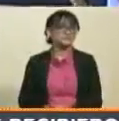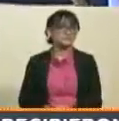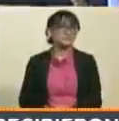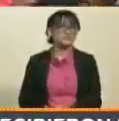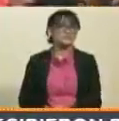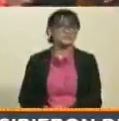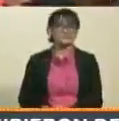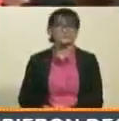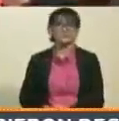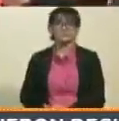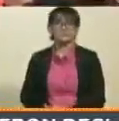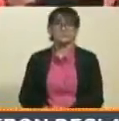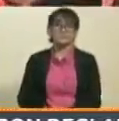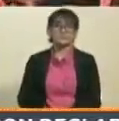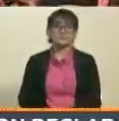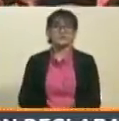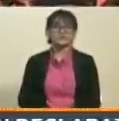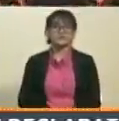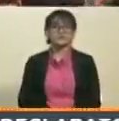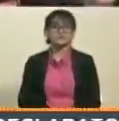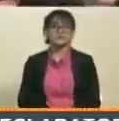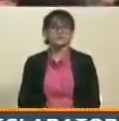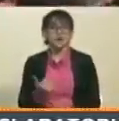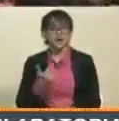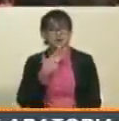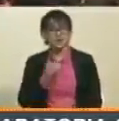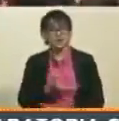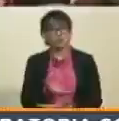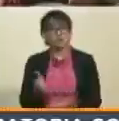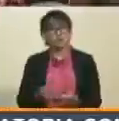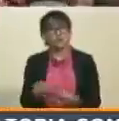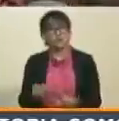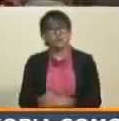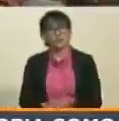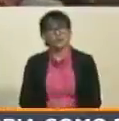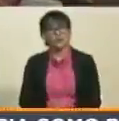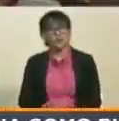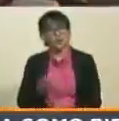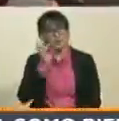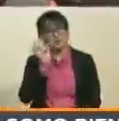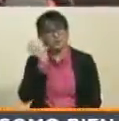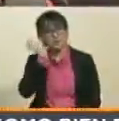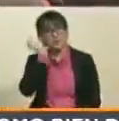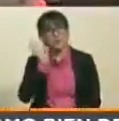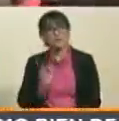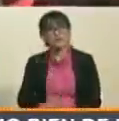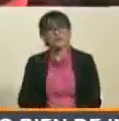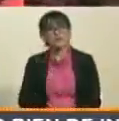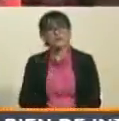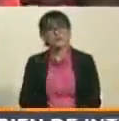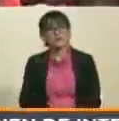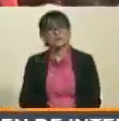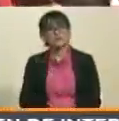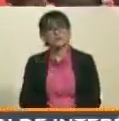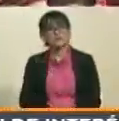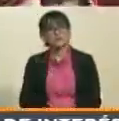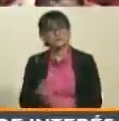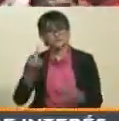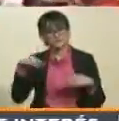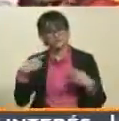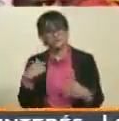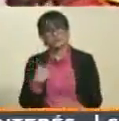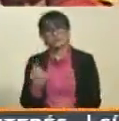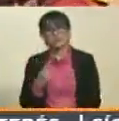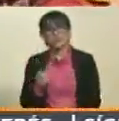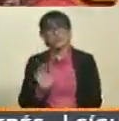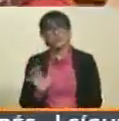Y ahora yo le digo a ustedes, hombre, compañero, mujer, ustedes no me dejaron solo.